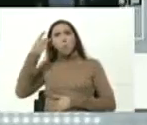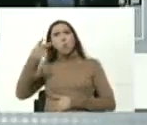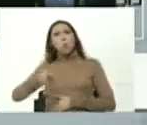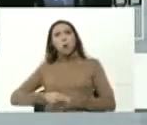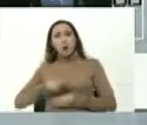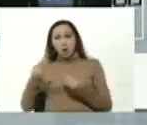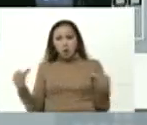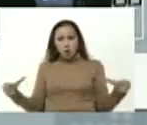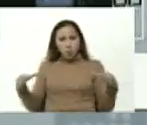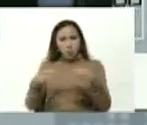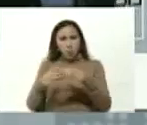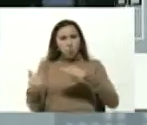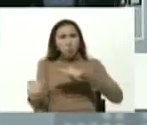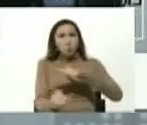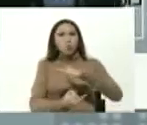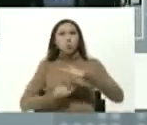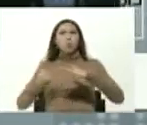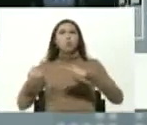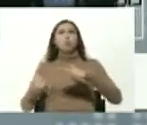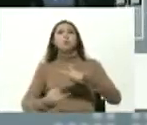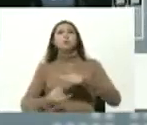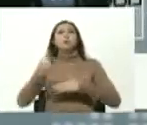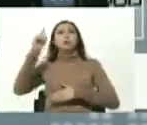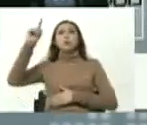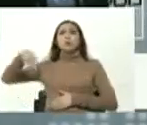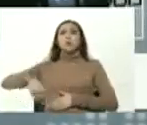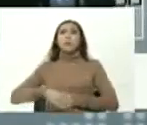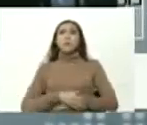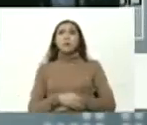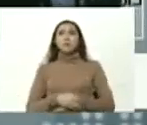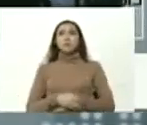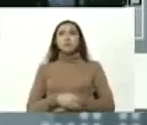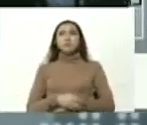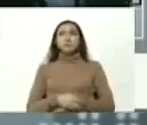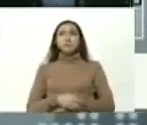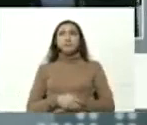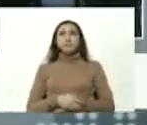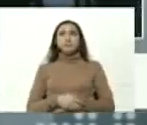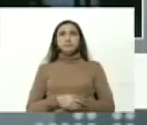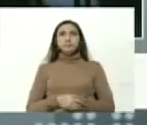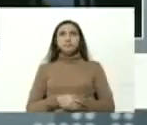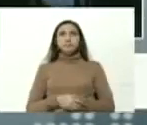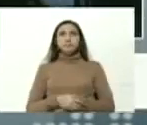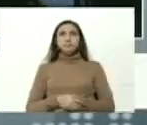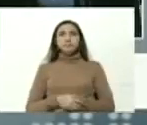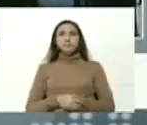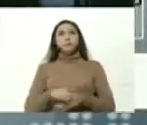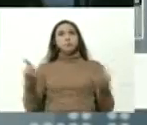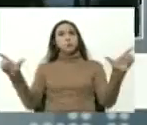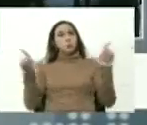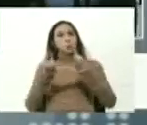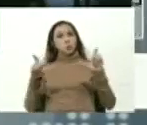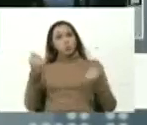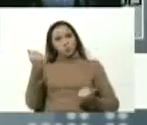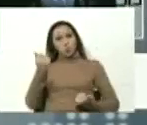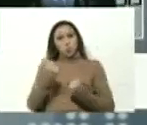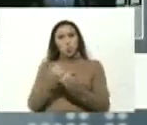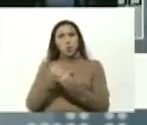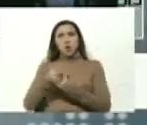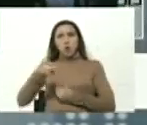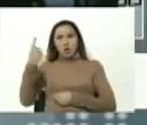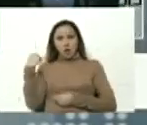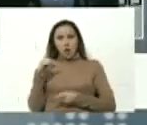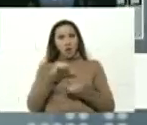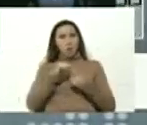organizaciones con fines políticos, con la conciencia también y el apoyo de los medios de comunicación. La semana